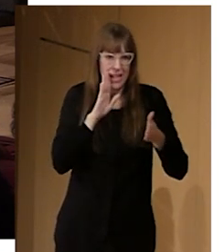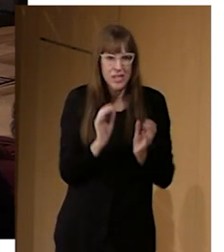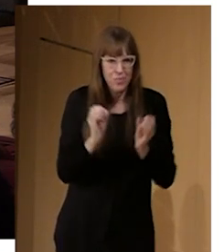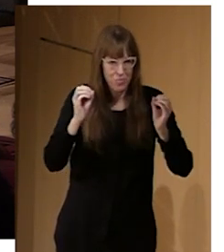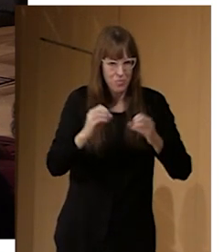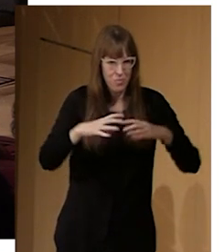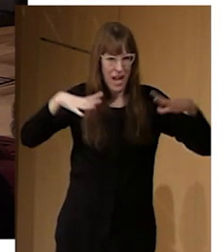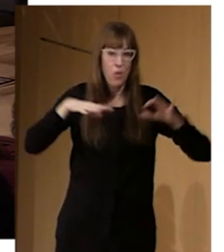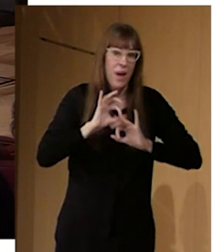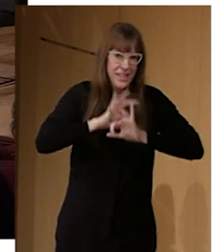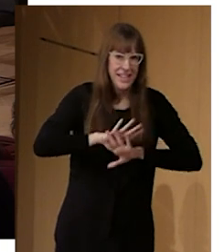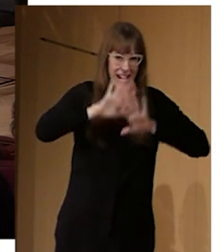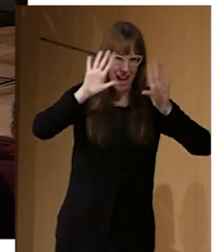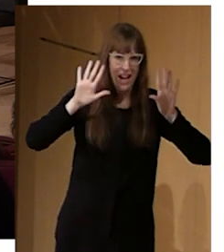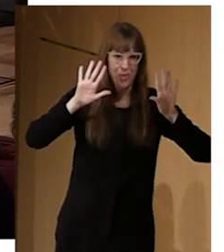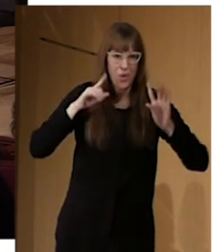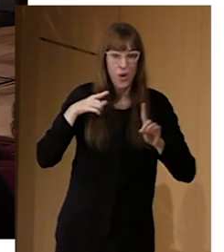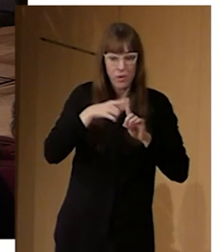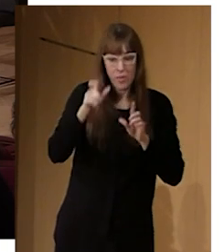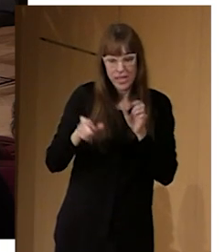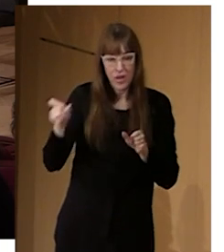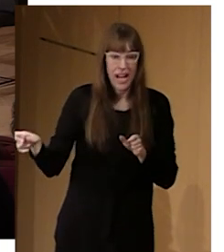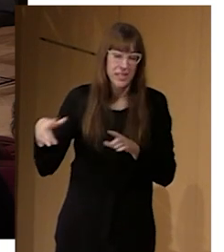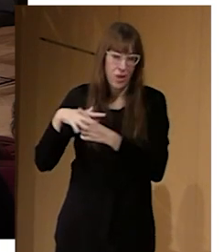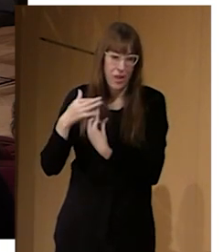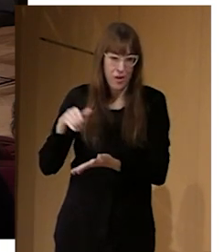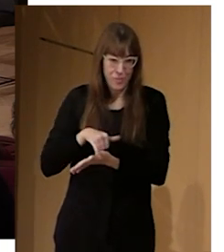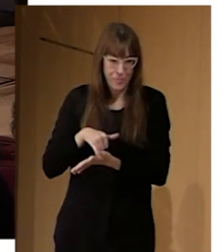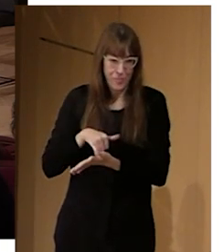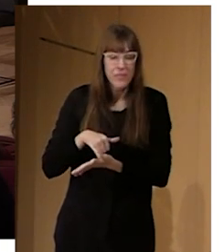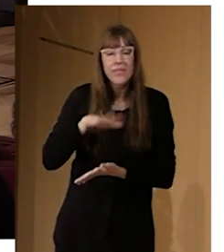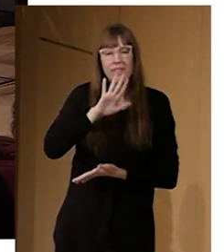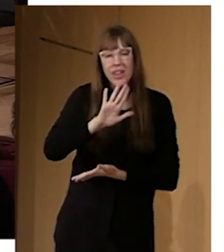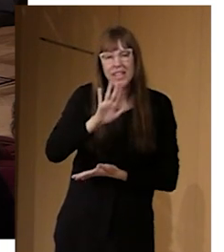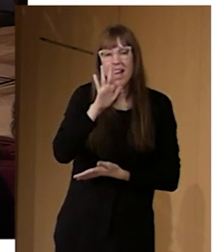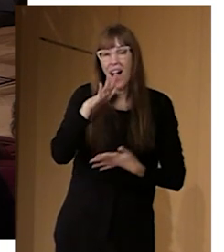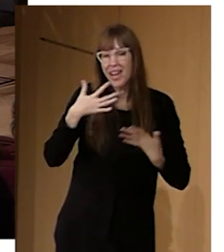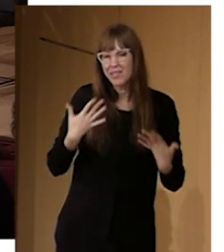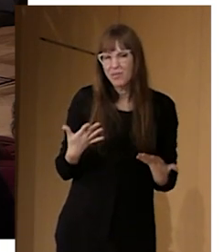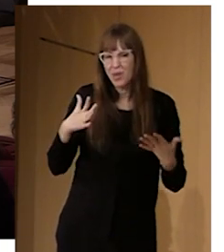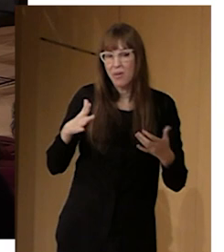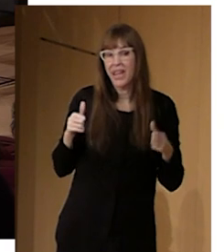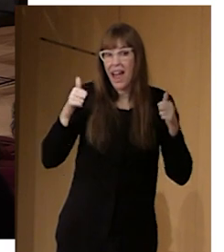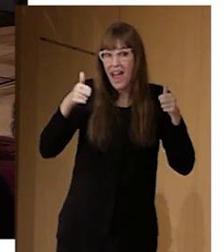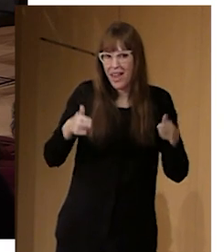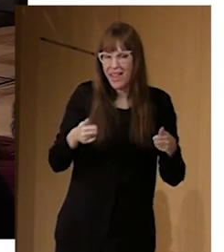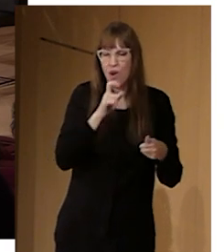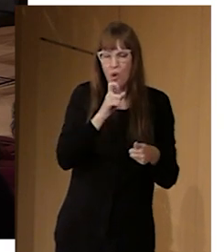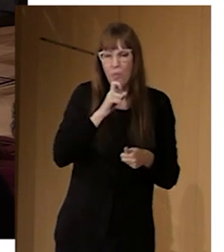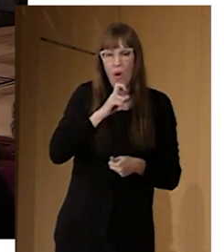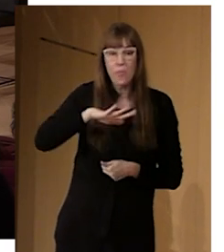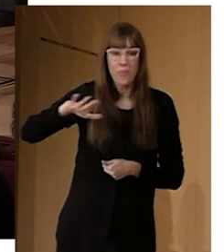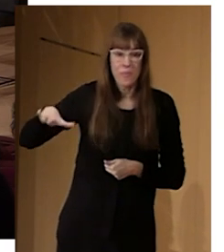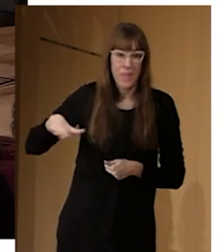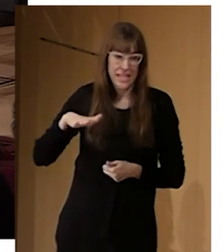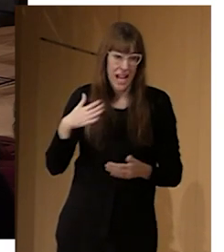estas para todas estas personas y sin más dilación eh abrimos la jornada con la primera mesa redonda que la vamos a dedicar